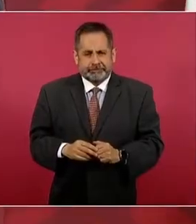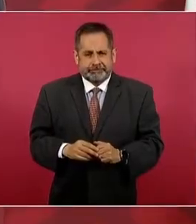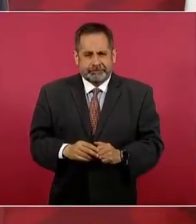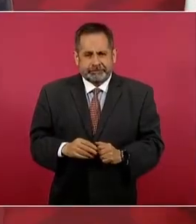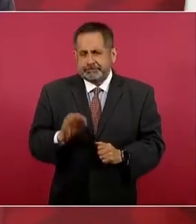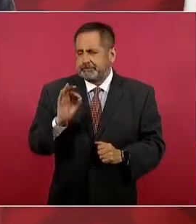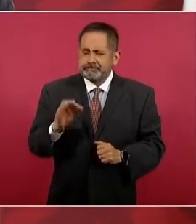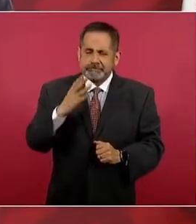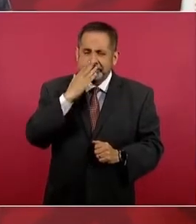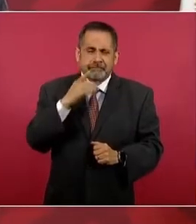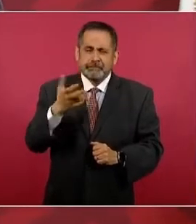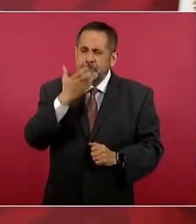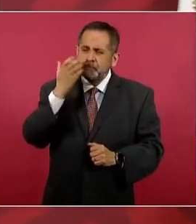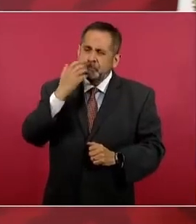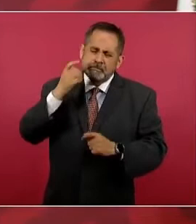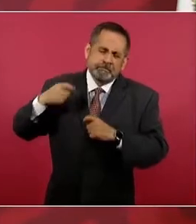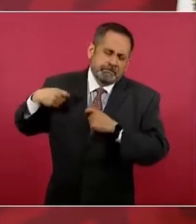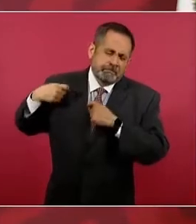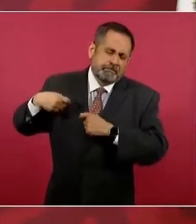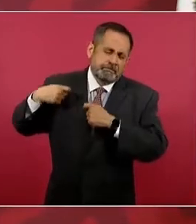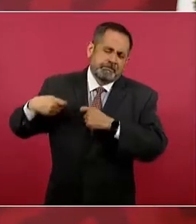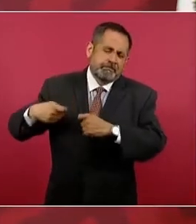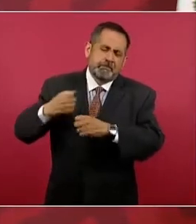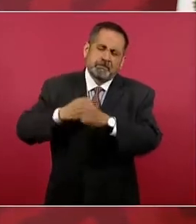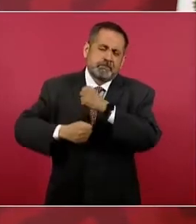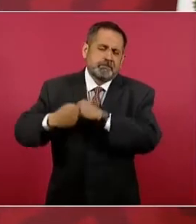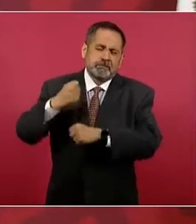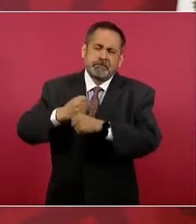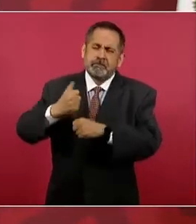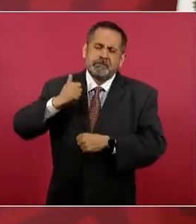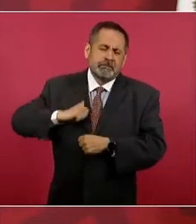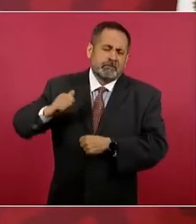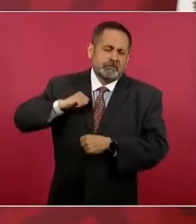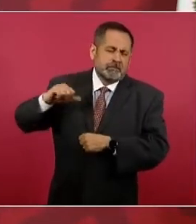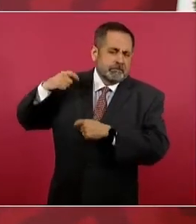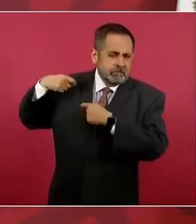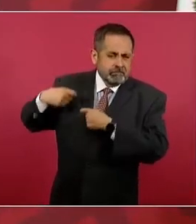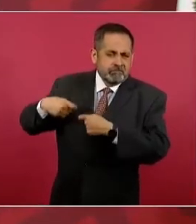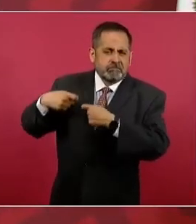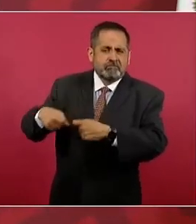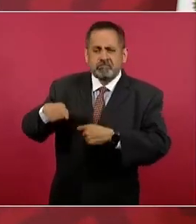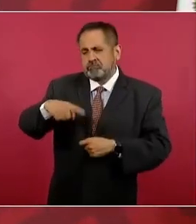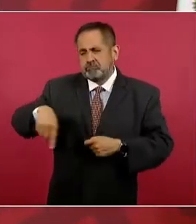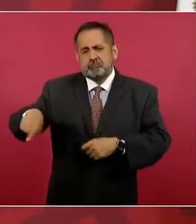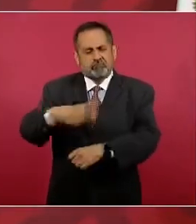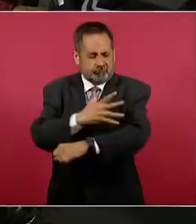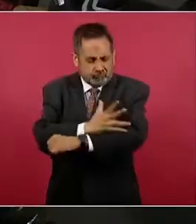una tradición que viene de lejos, de nuestras culturas.